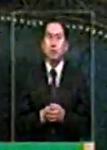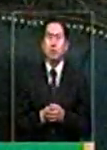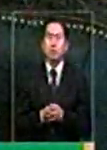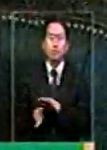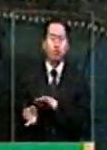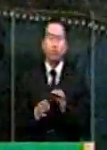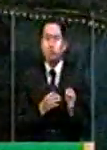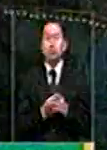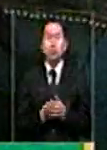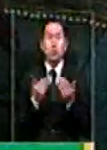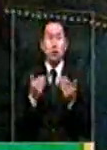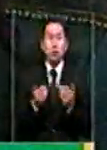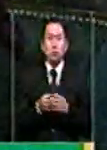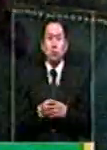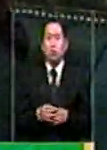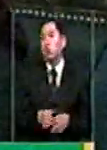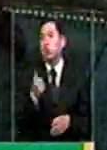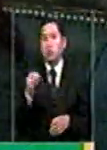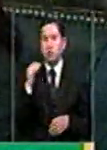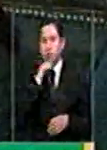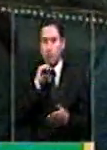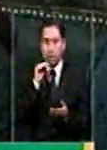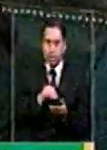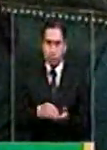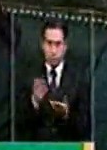Vamos a ir a otra mentira.